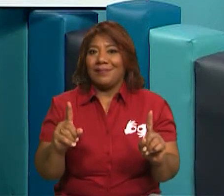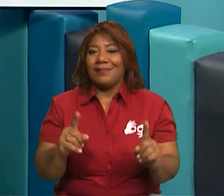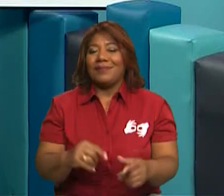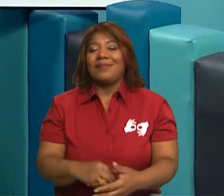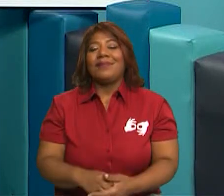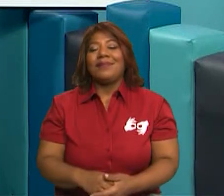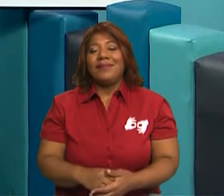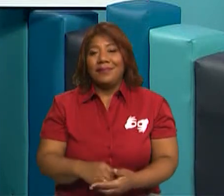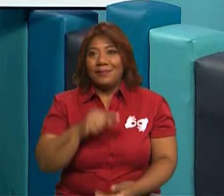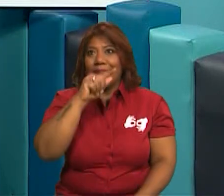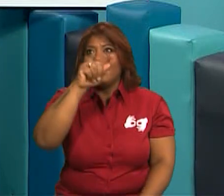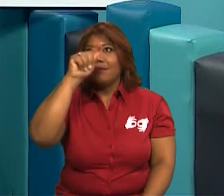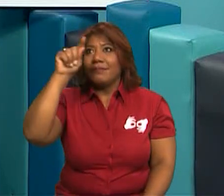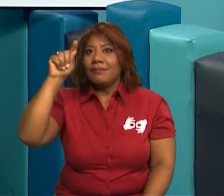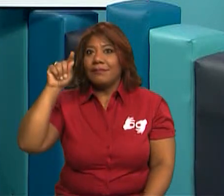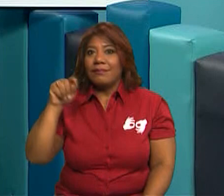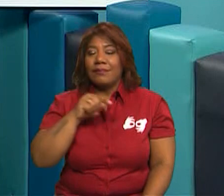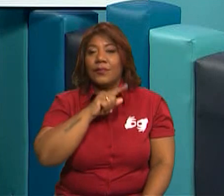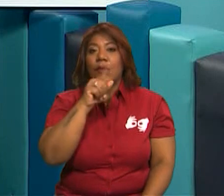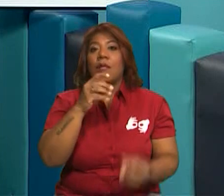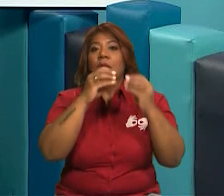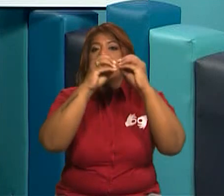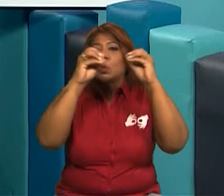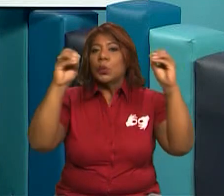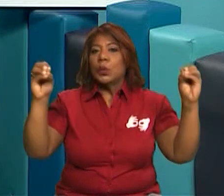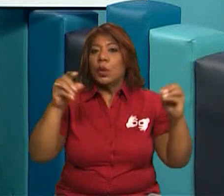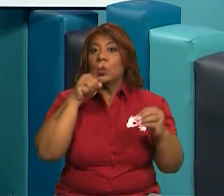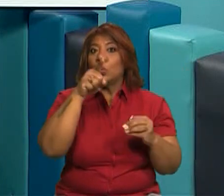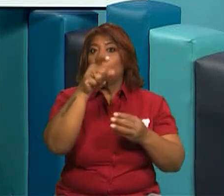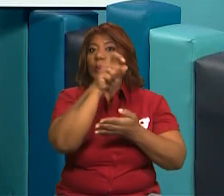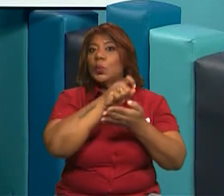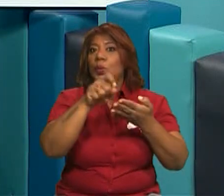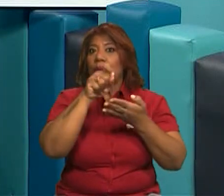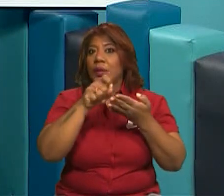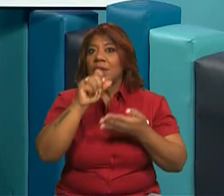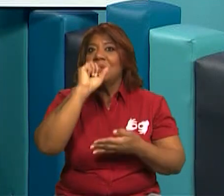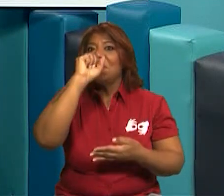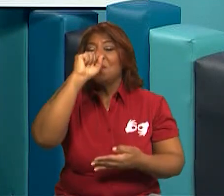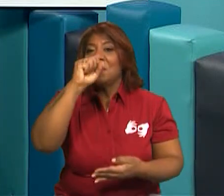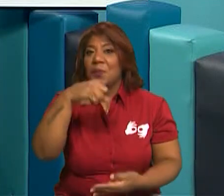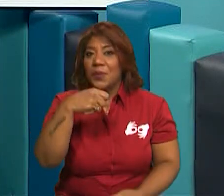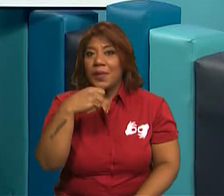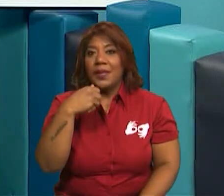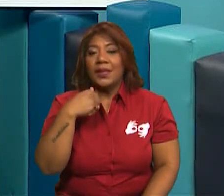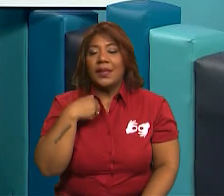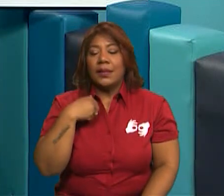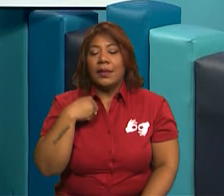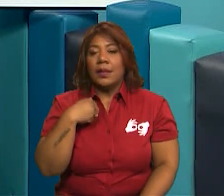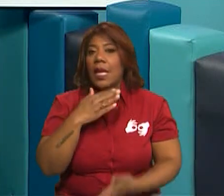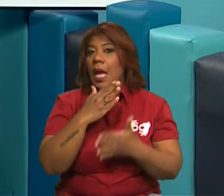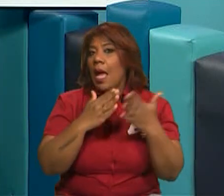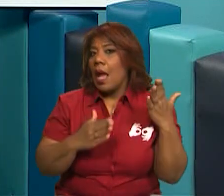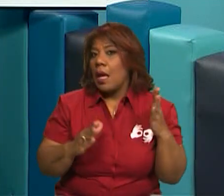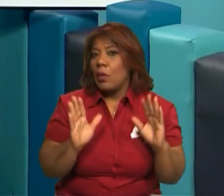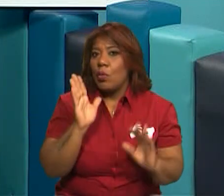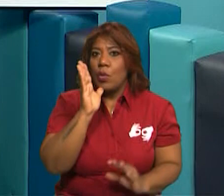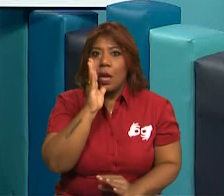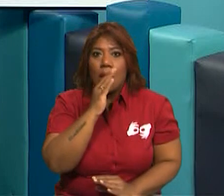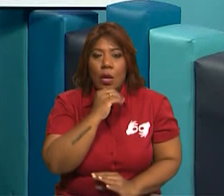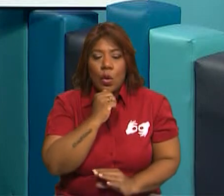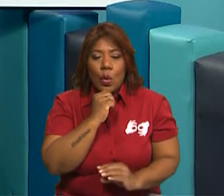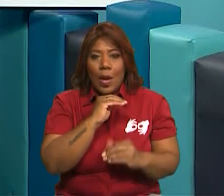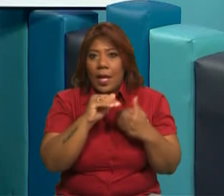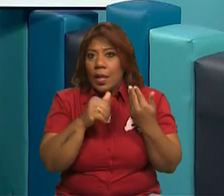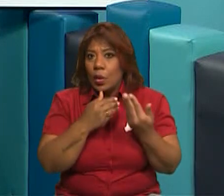entonces la parte de la oración que, como les acabo de mencionar, no siempre las encontramos todas en una